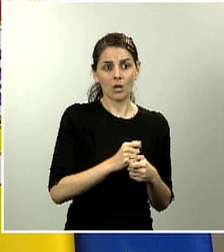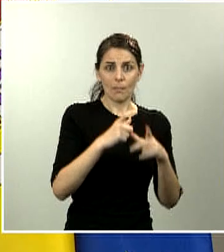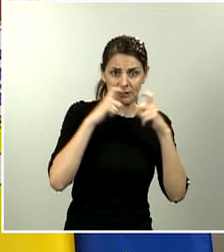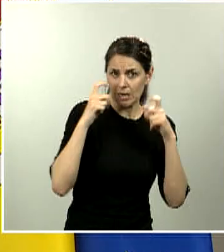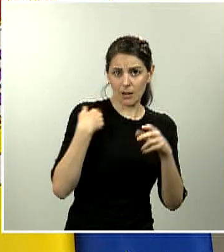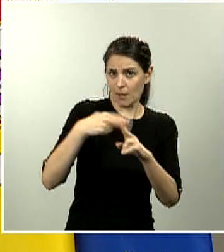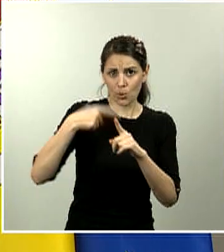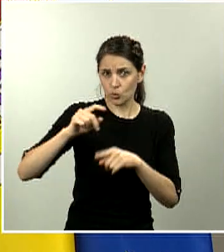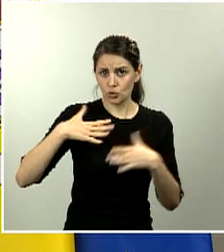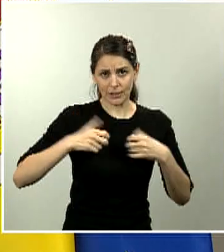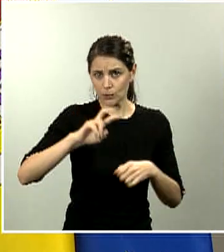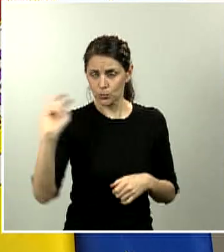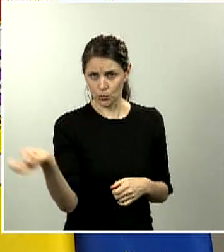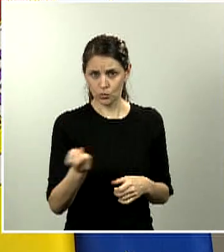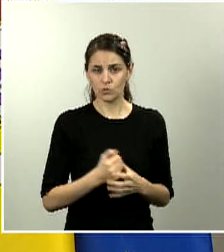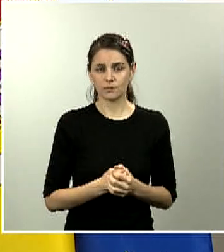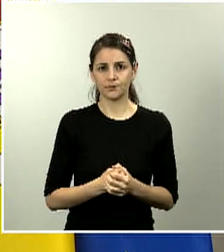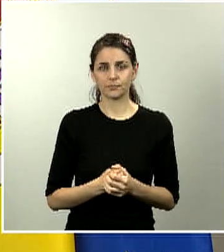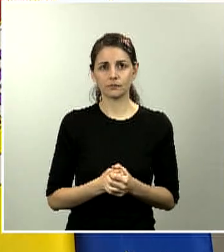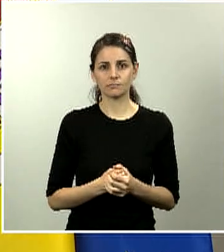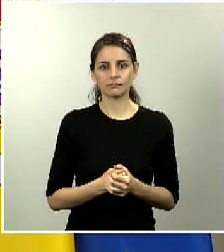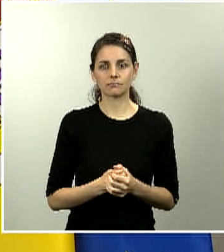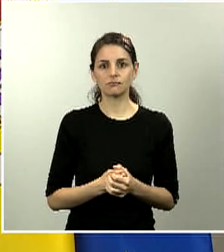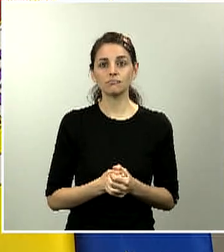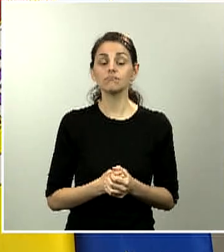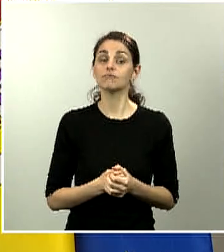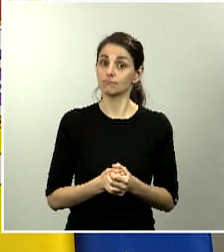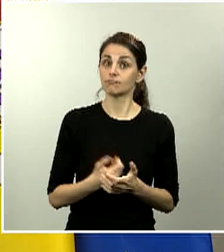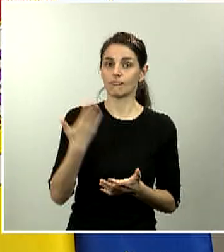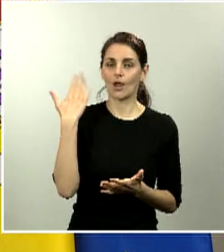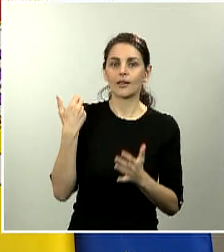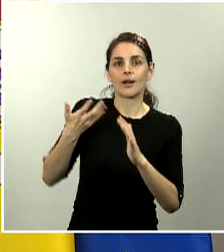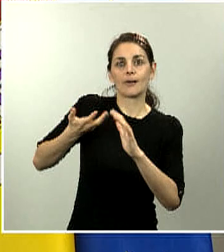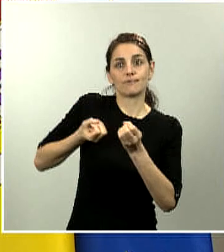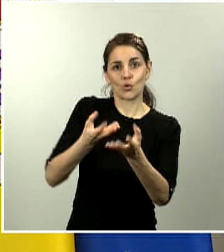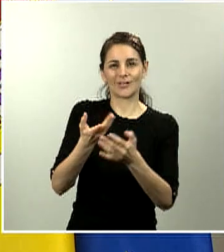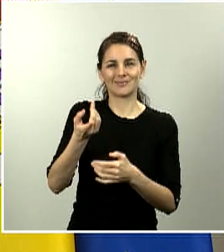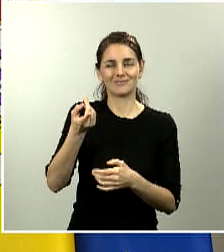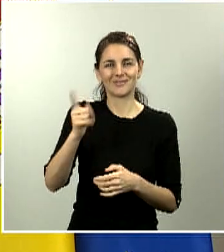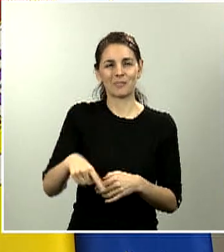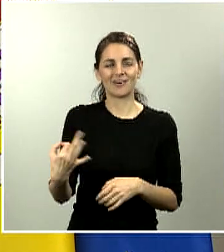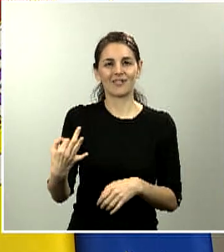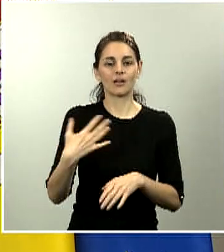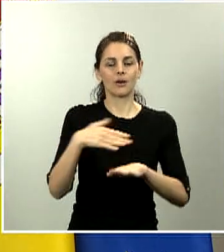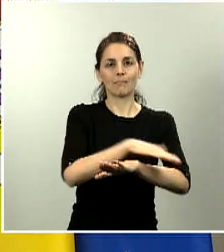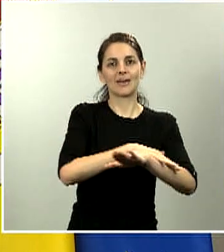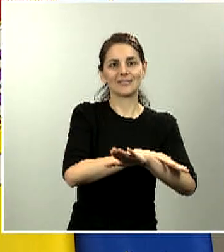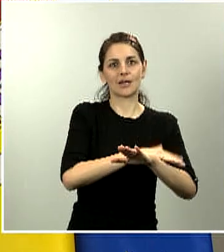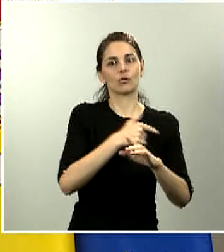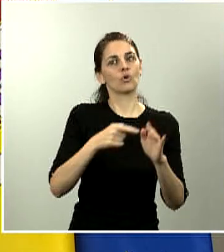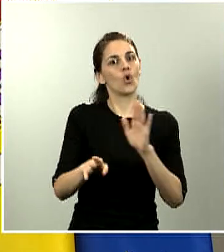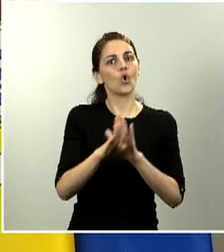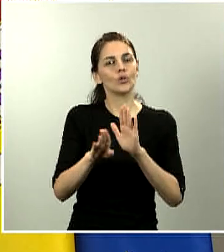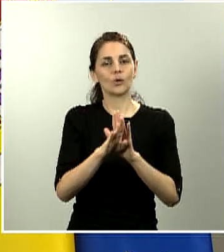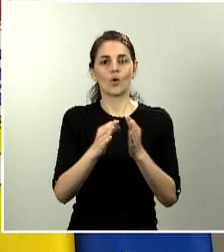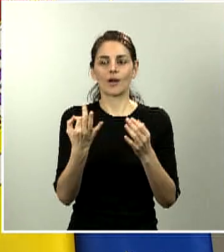Compartimos también que el Ministerio sigue efectuando su labor de facilitar, complementar la tarea de proporcionar al Sistema